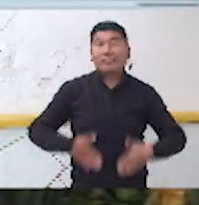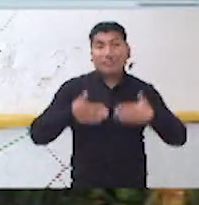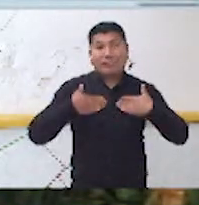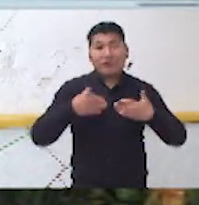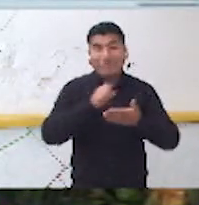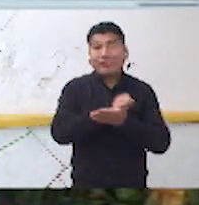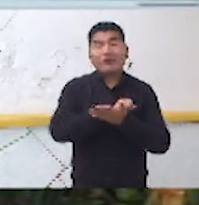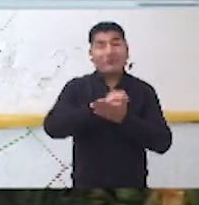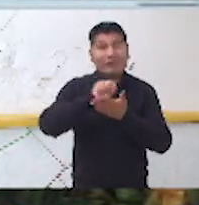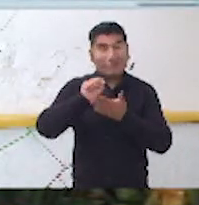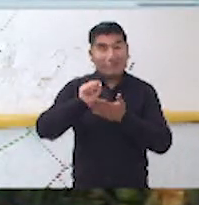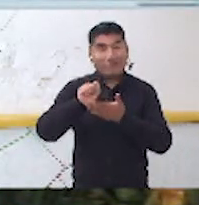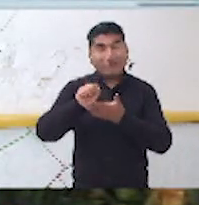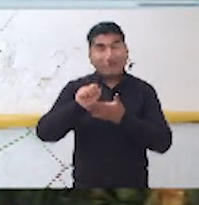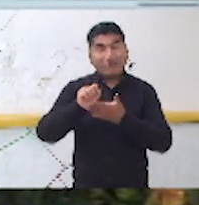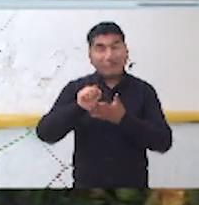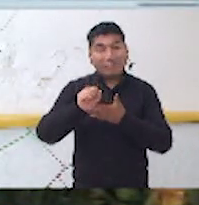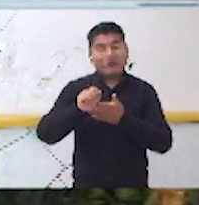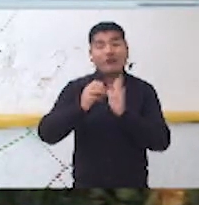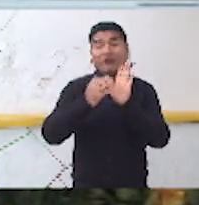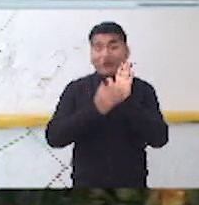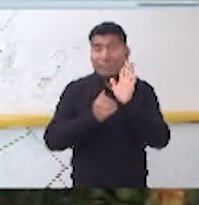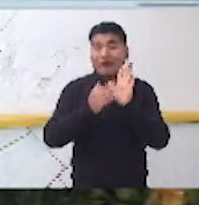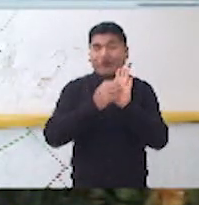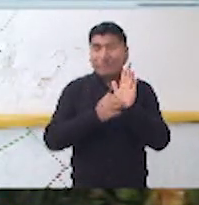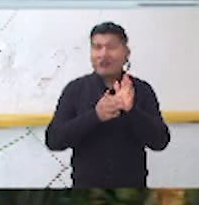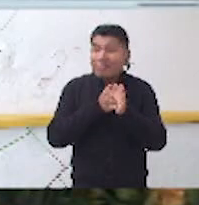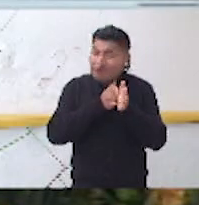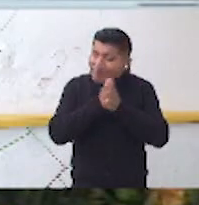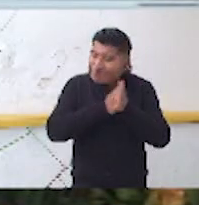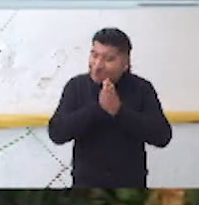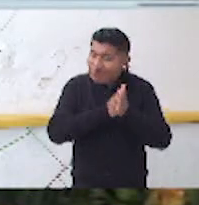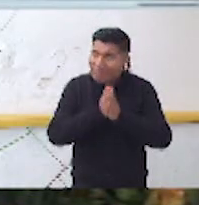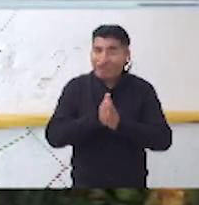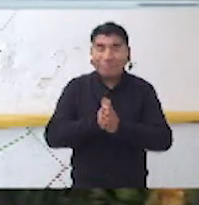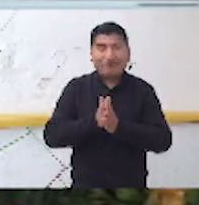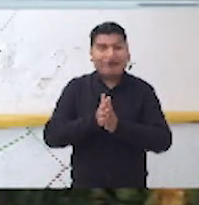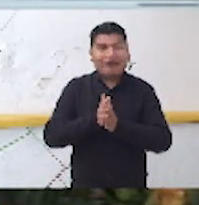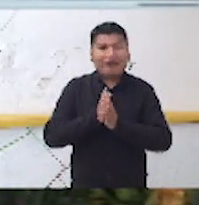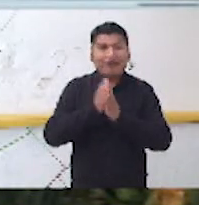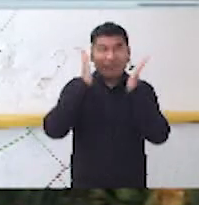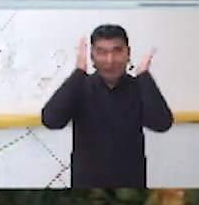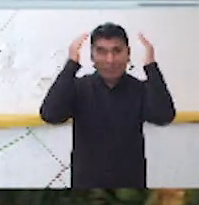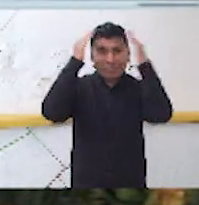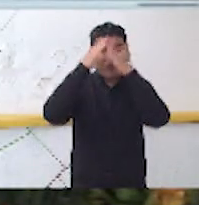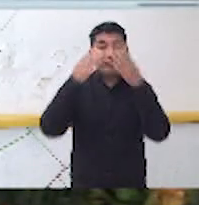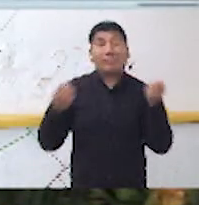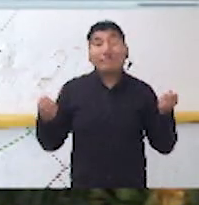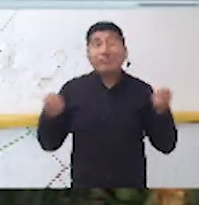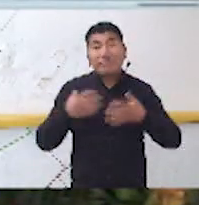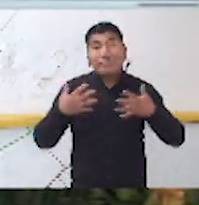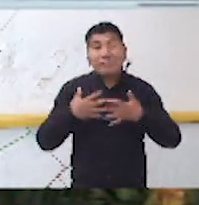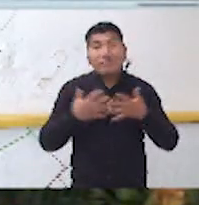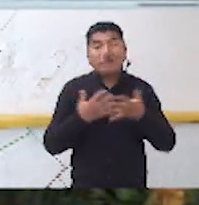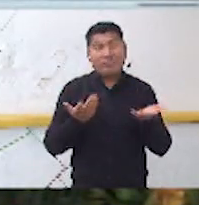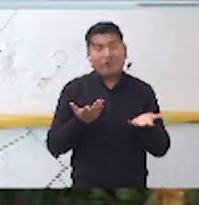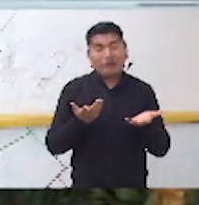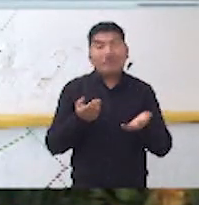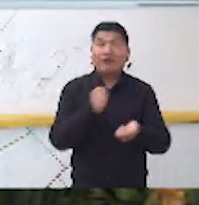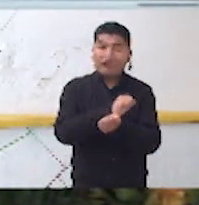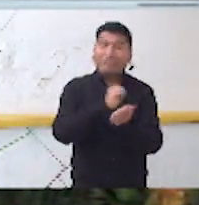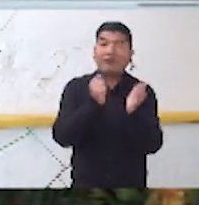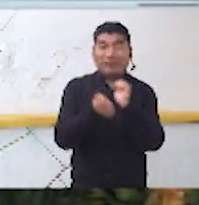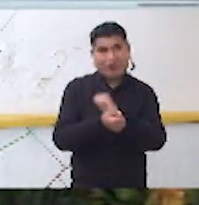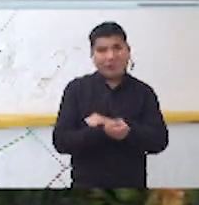santidad, la falta de pasión pastoral, El miedo a